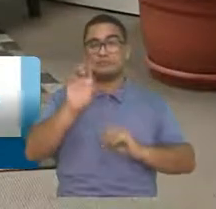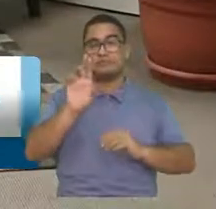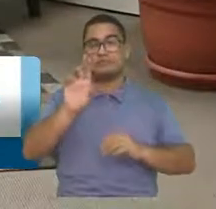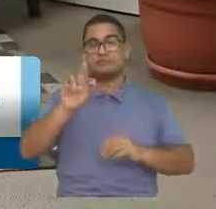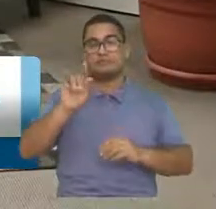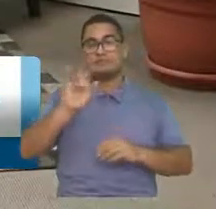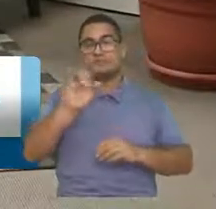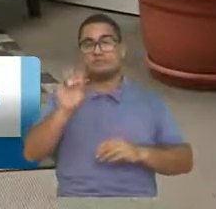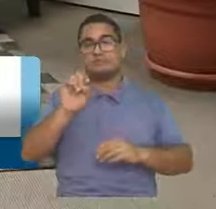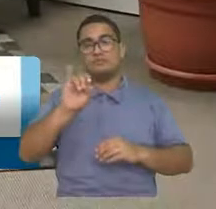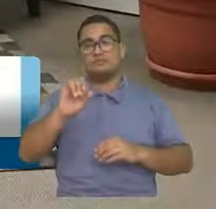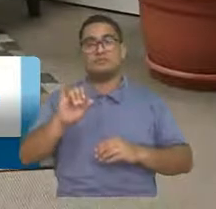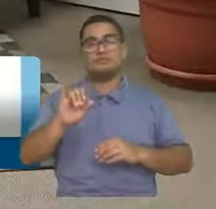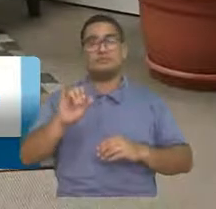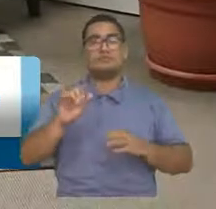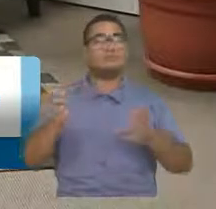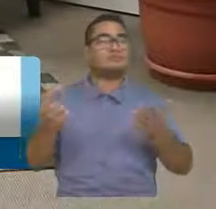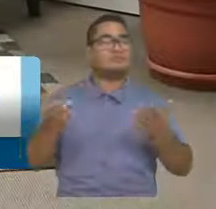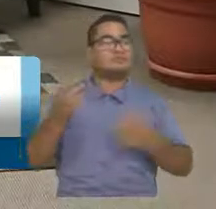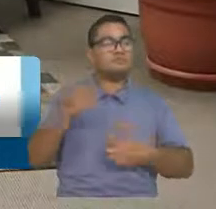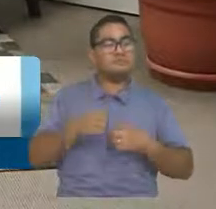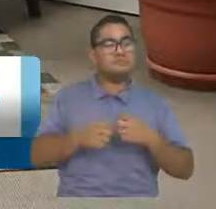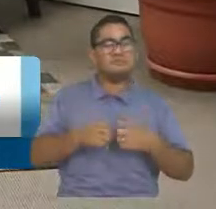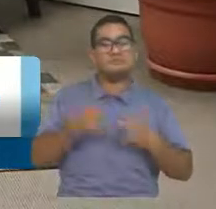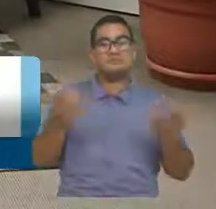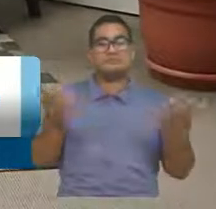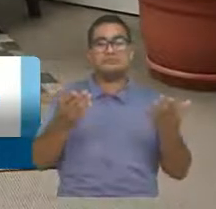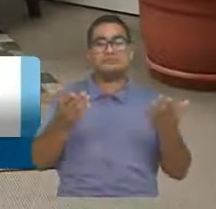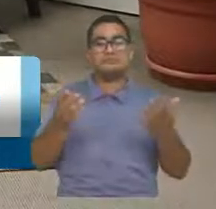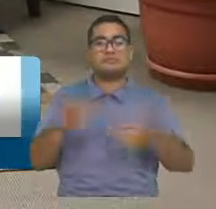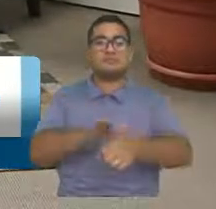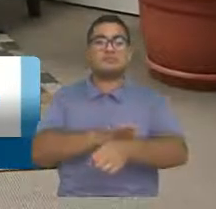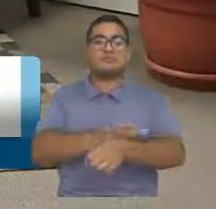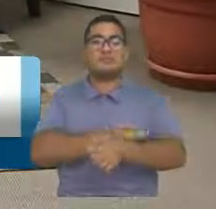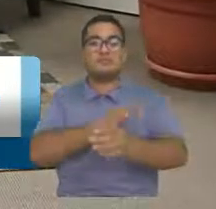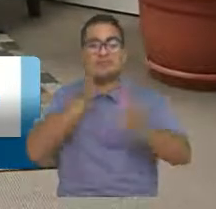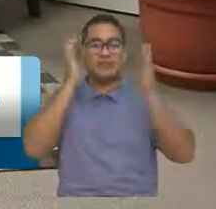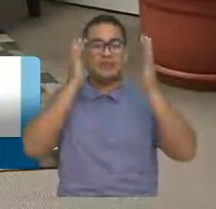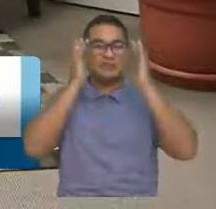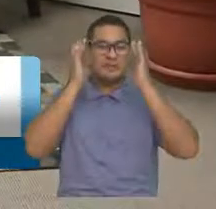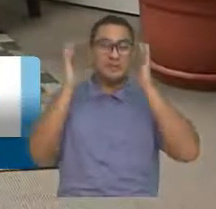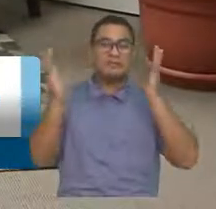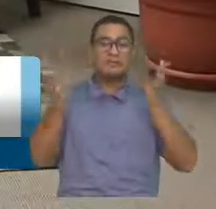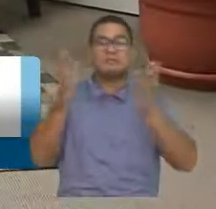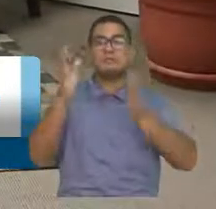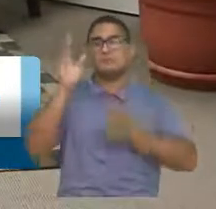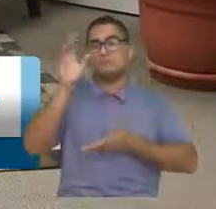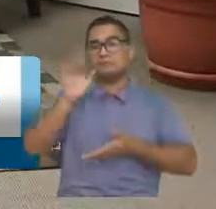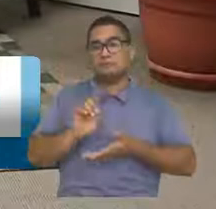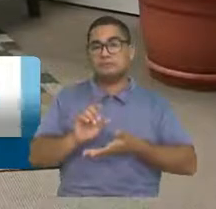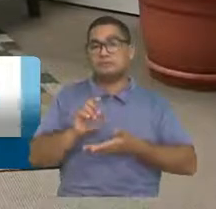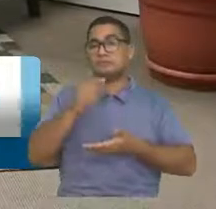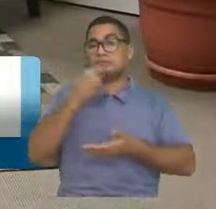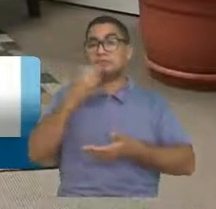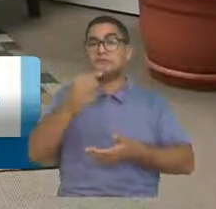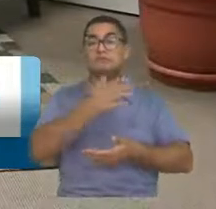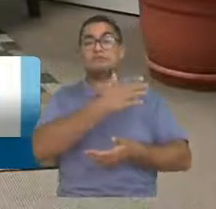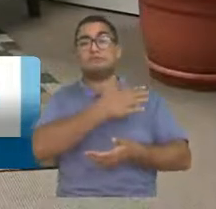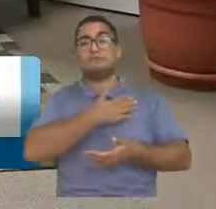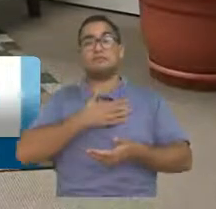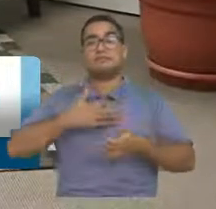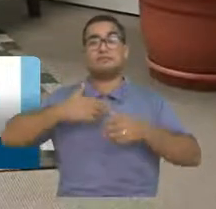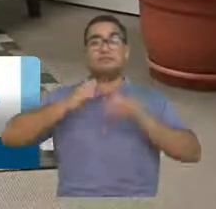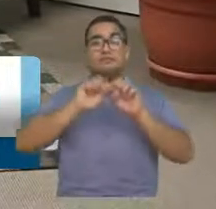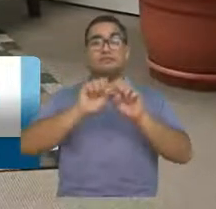la adrenalina, baja las sensaciones de angustia. Y mejora la circulación. Y en la mañana, ya